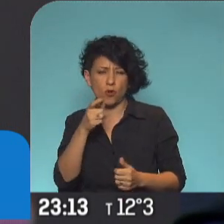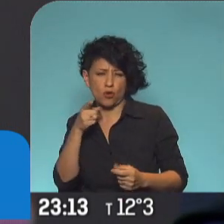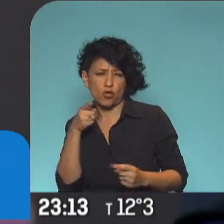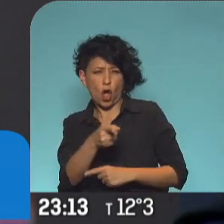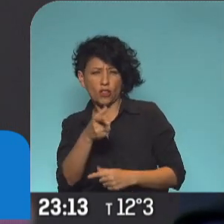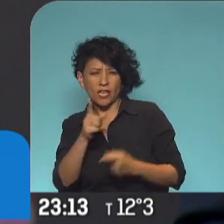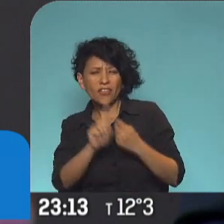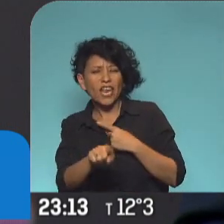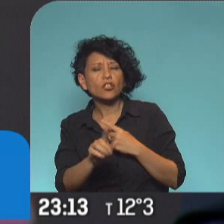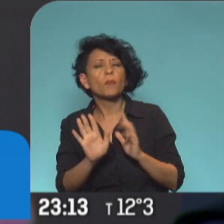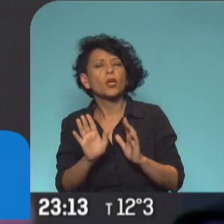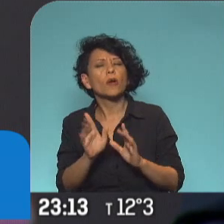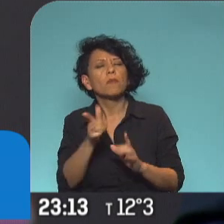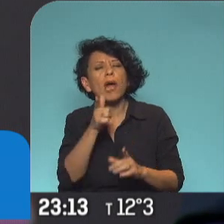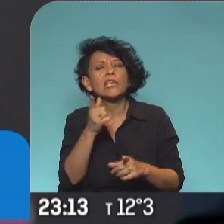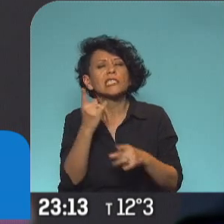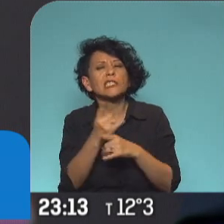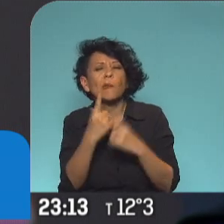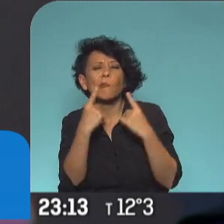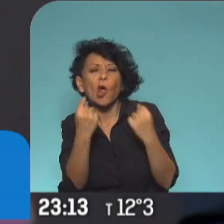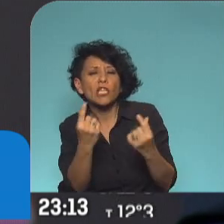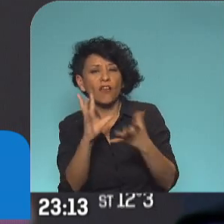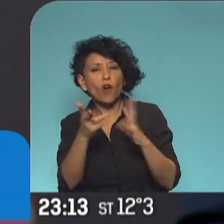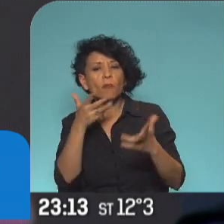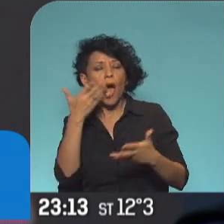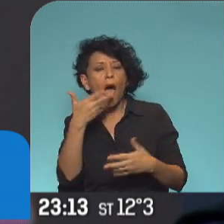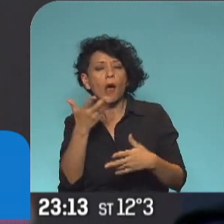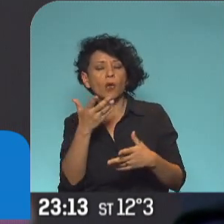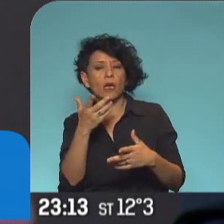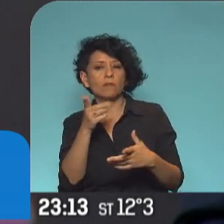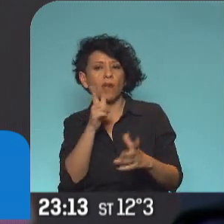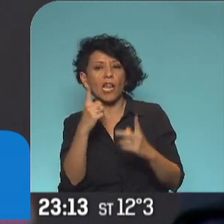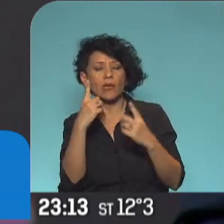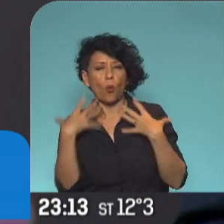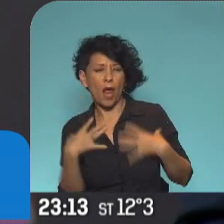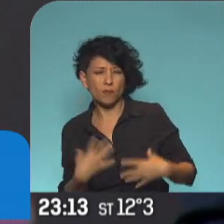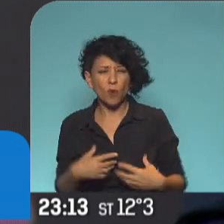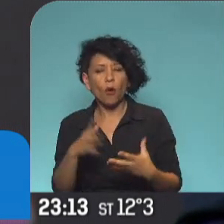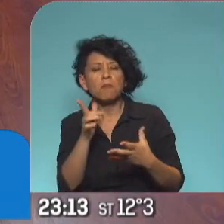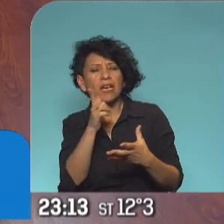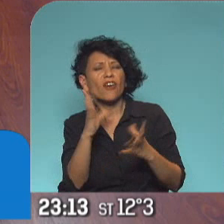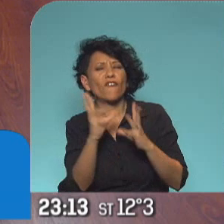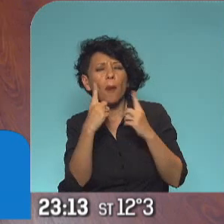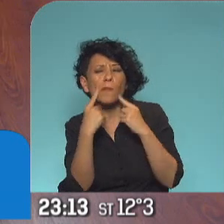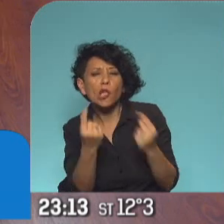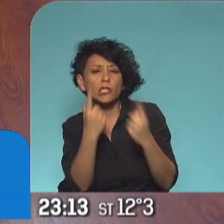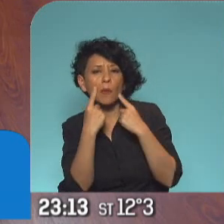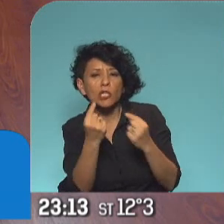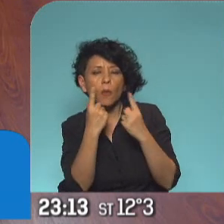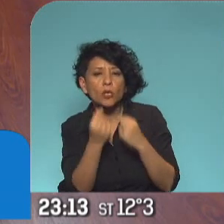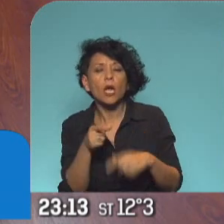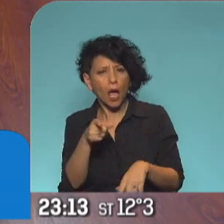pero siempre tuvo un tono casi de queja, ¿no? en su forma corporal. Que ahí se denota claramente que él dice que